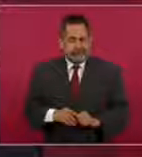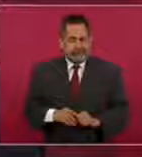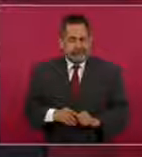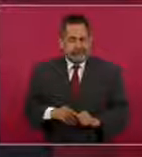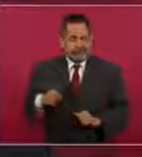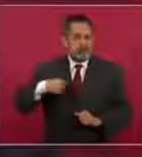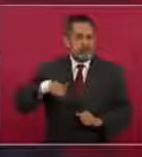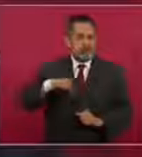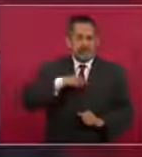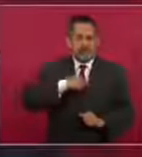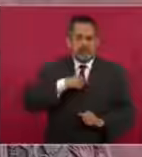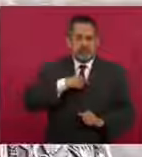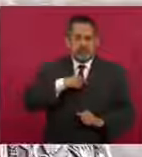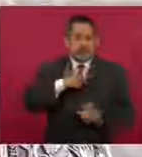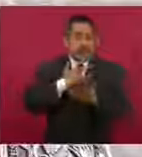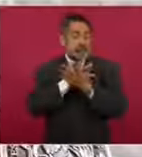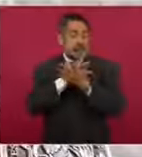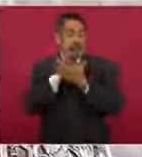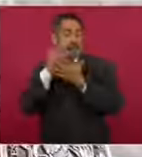no exageramos o